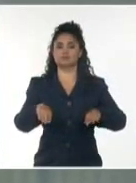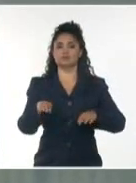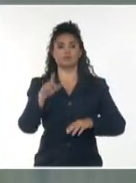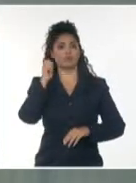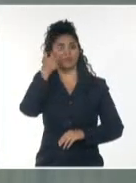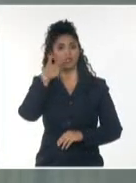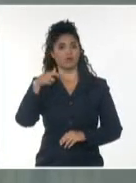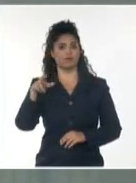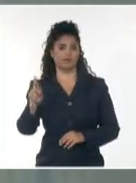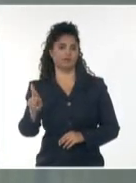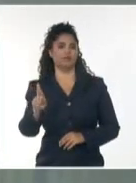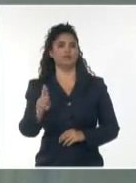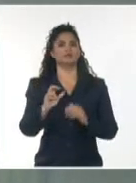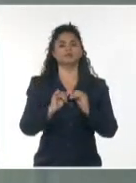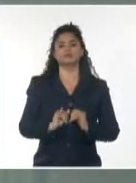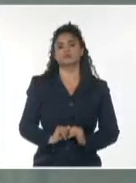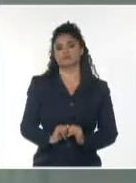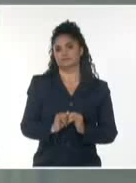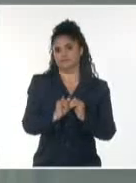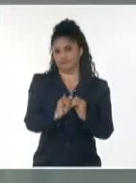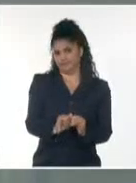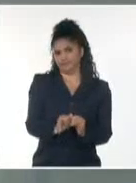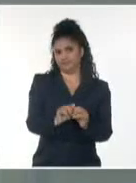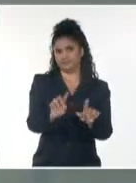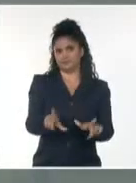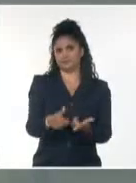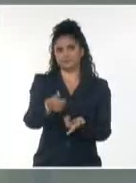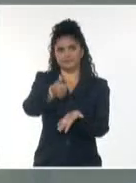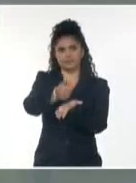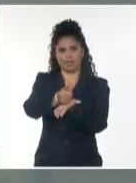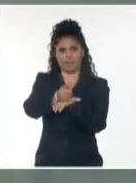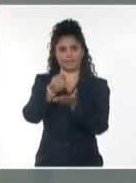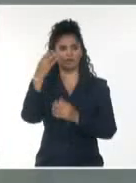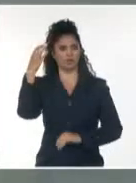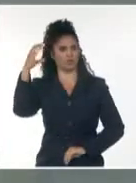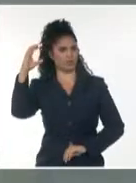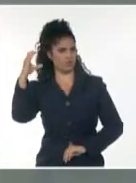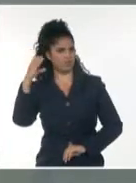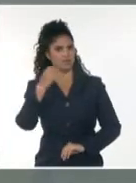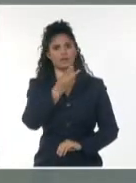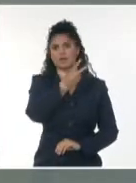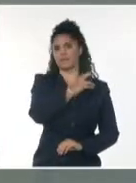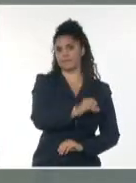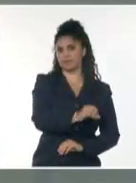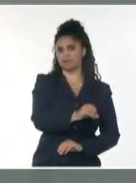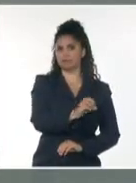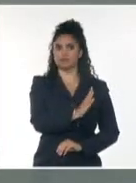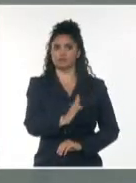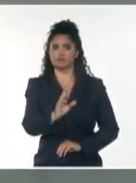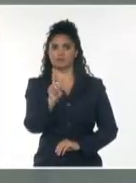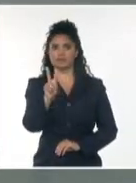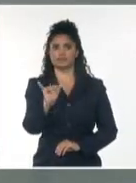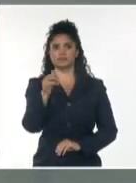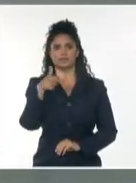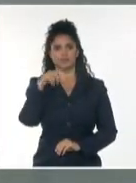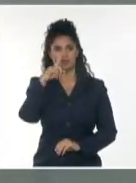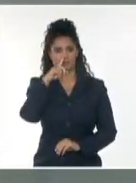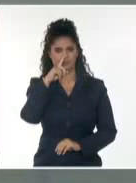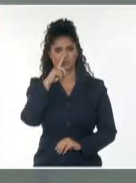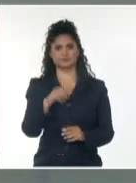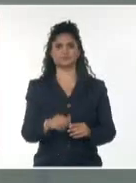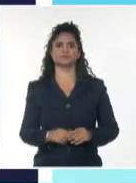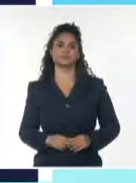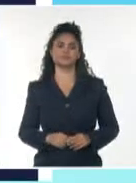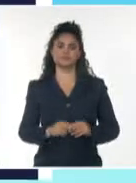Estado Mayor central tendrá lugar en la capital colombiana Bogotá entre el 20 y el 26 de junio próximo el anuncio